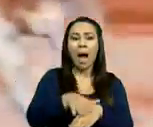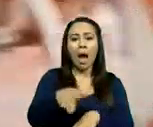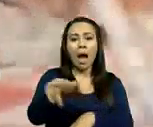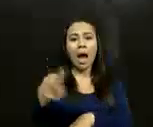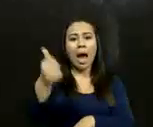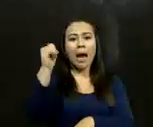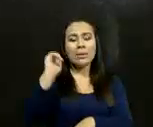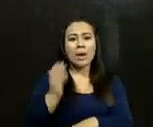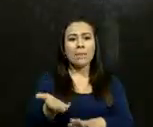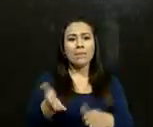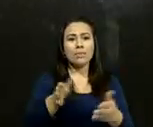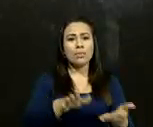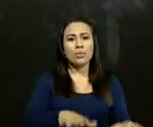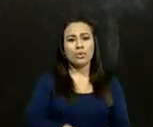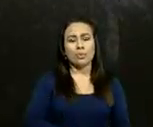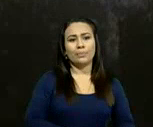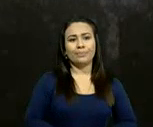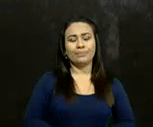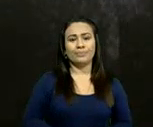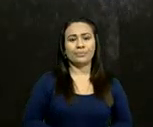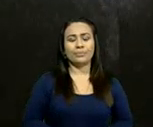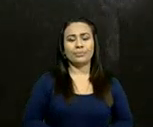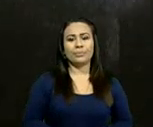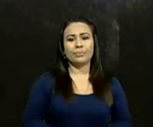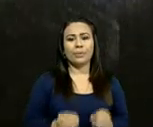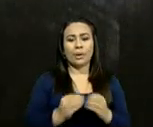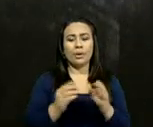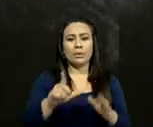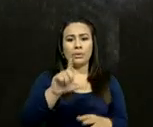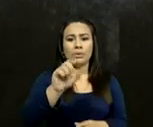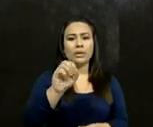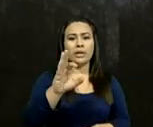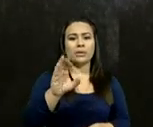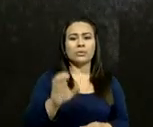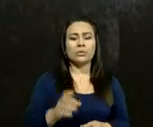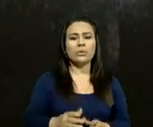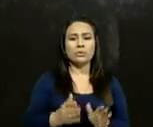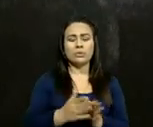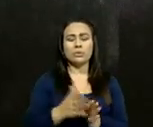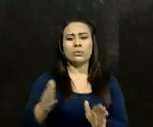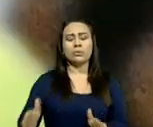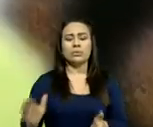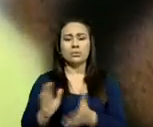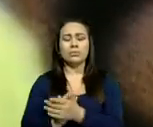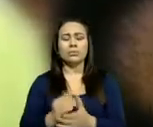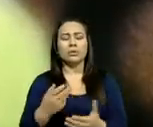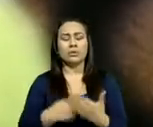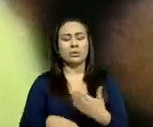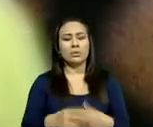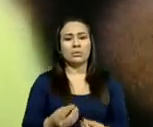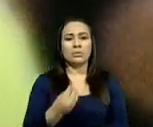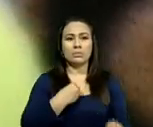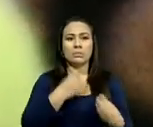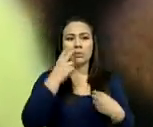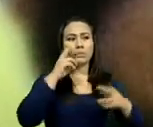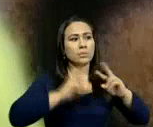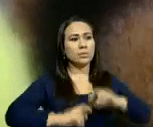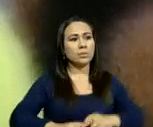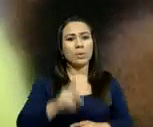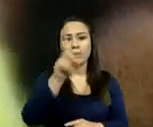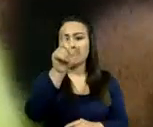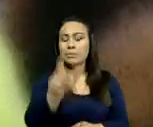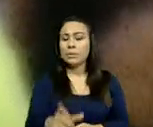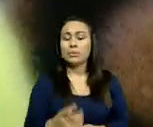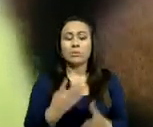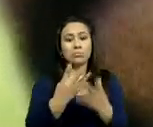ayer fue acribillado en el sector de Mucholote 2, conjuntamente con su esposa y el niño de un año de edad. Se tuvo conocimiento que una persona